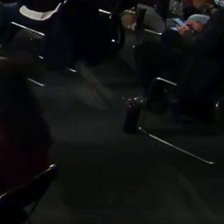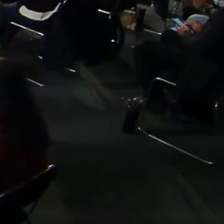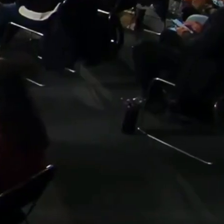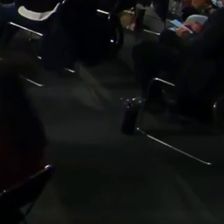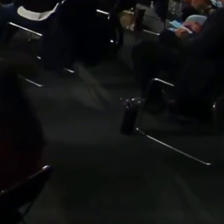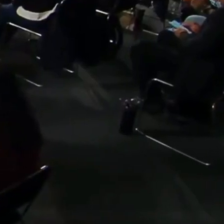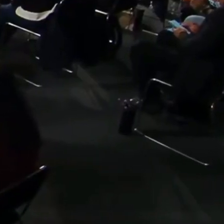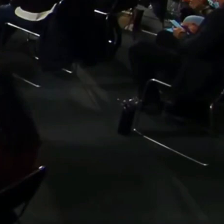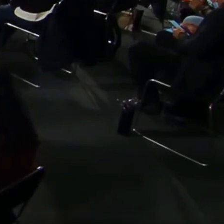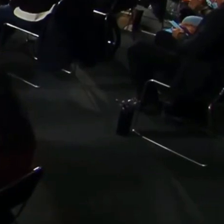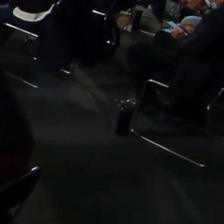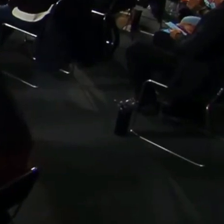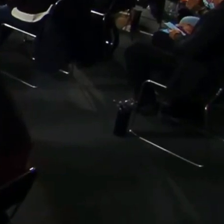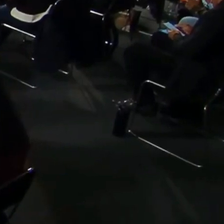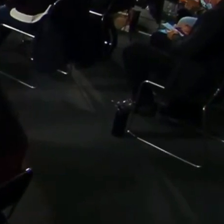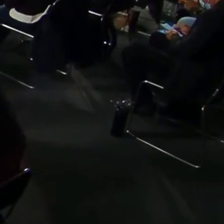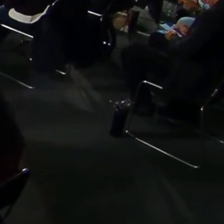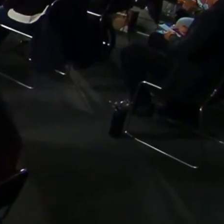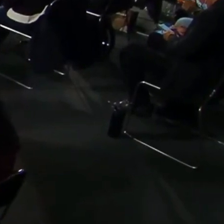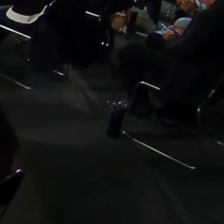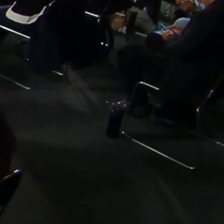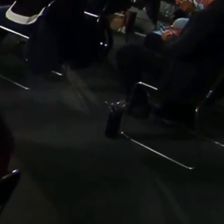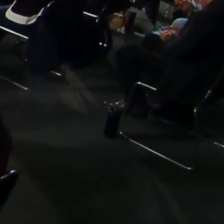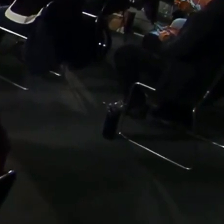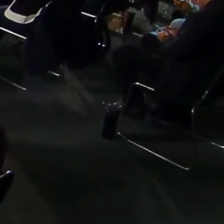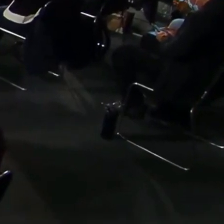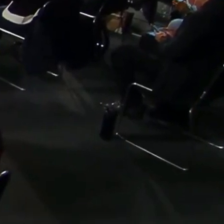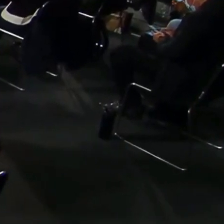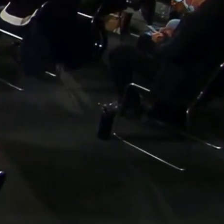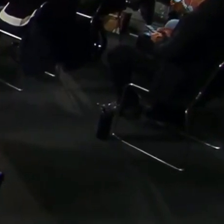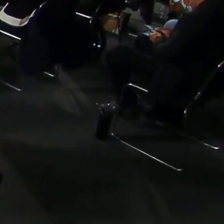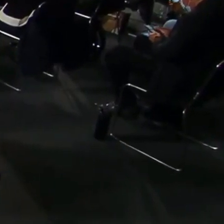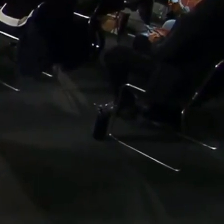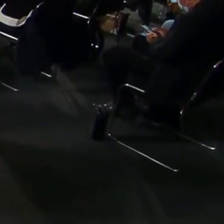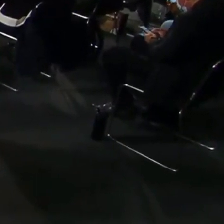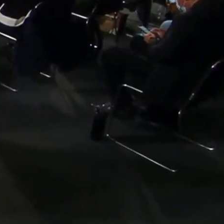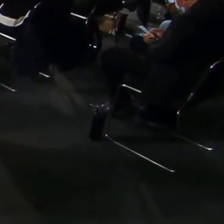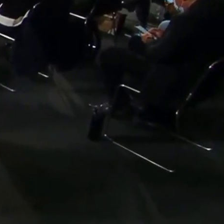produce, genera riqueza, sino distribuye